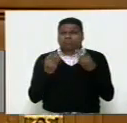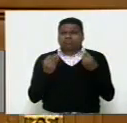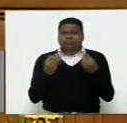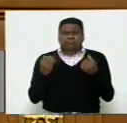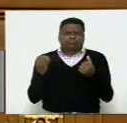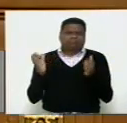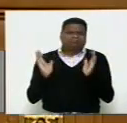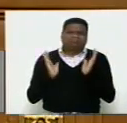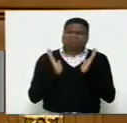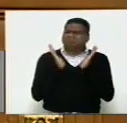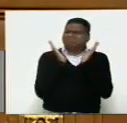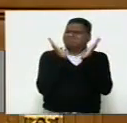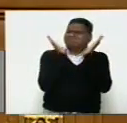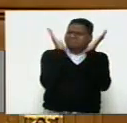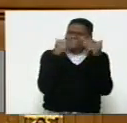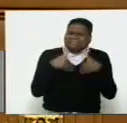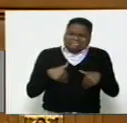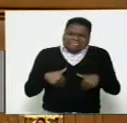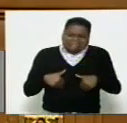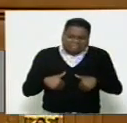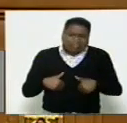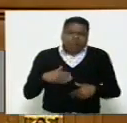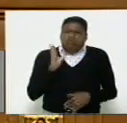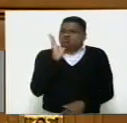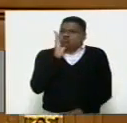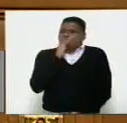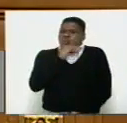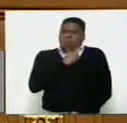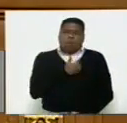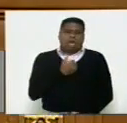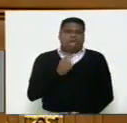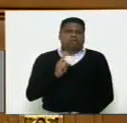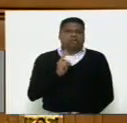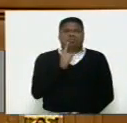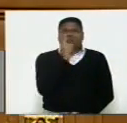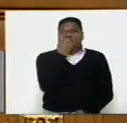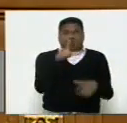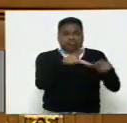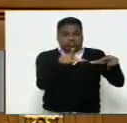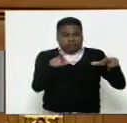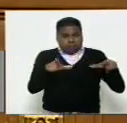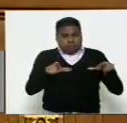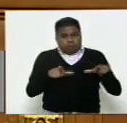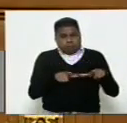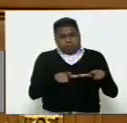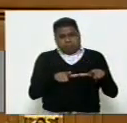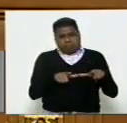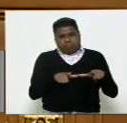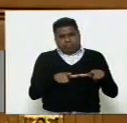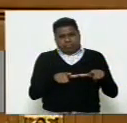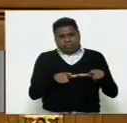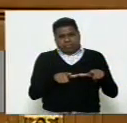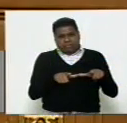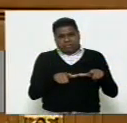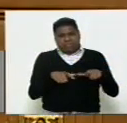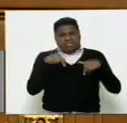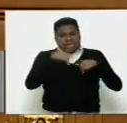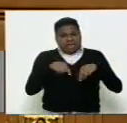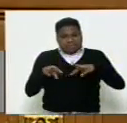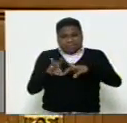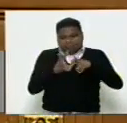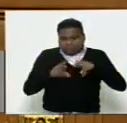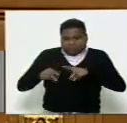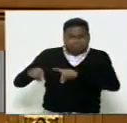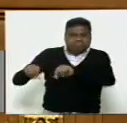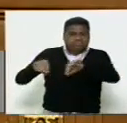sacrificio. No hay un espacio de este suelo donde